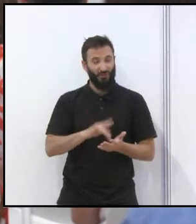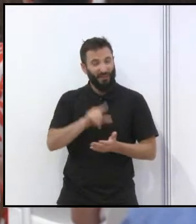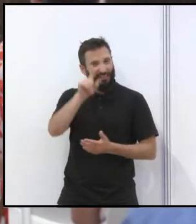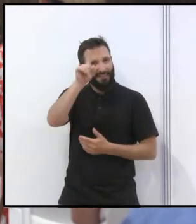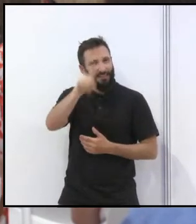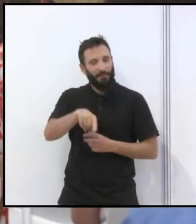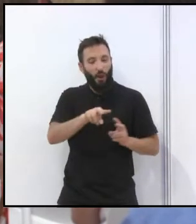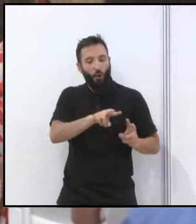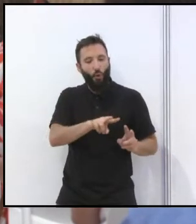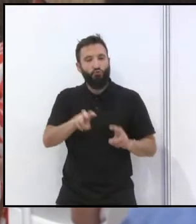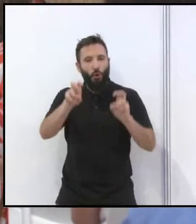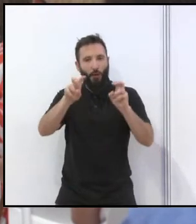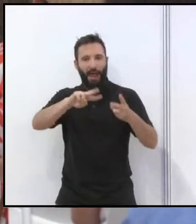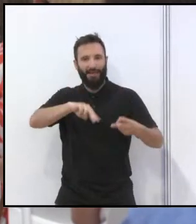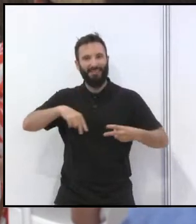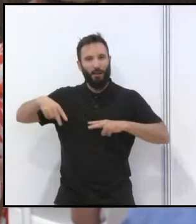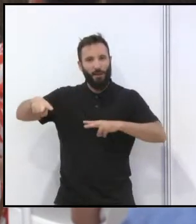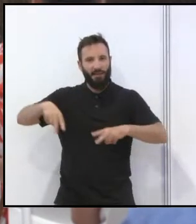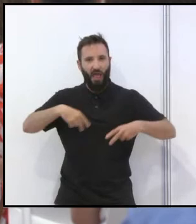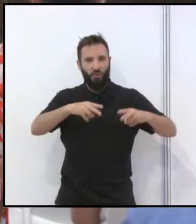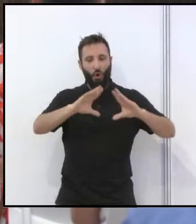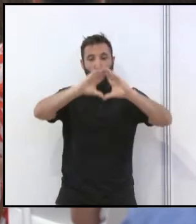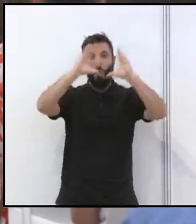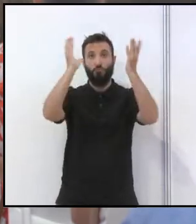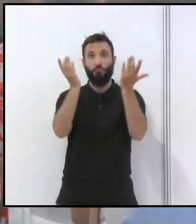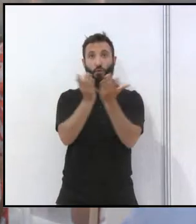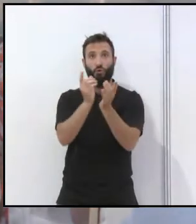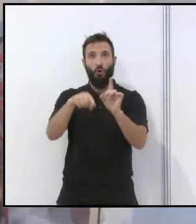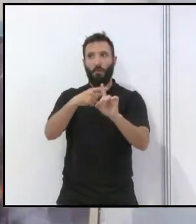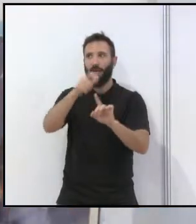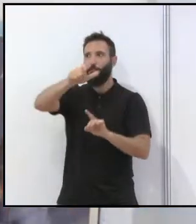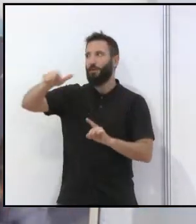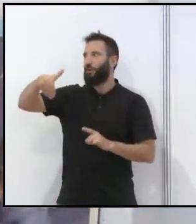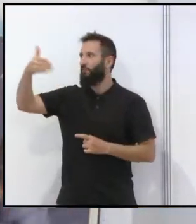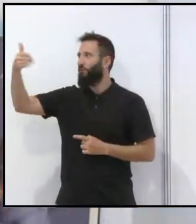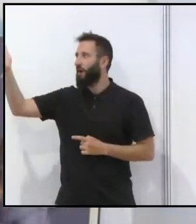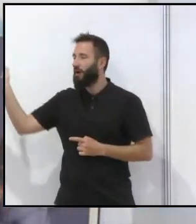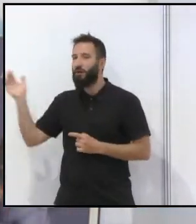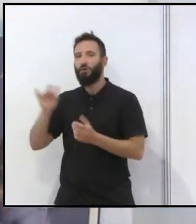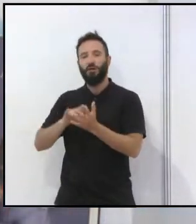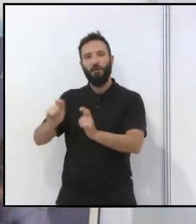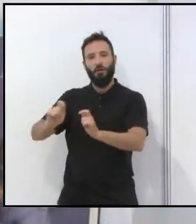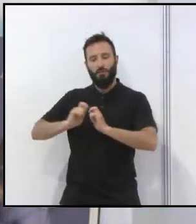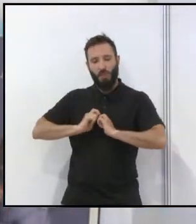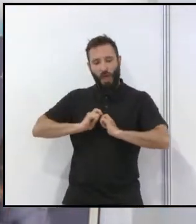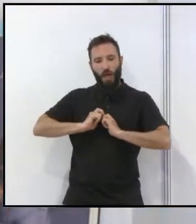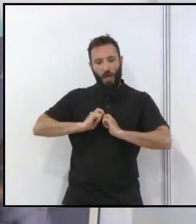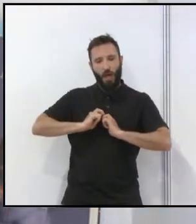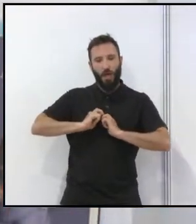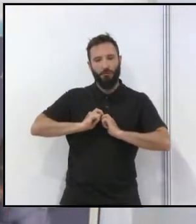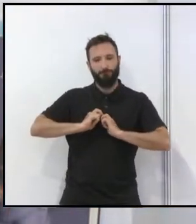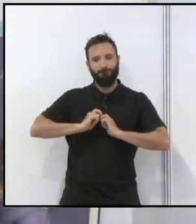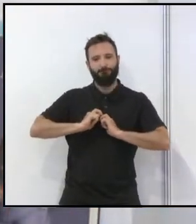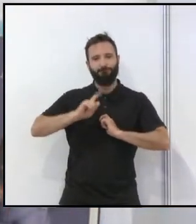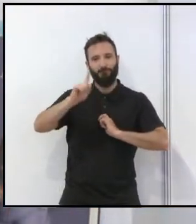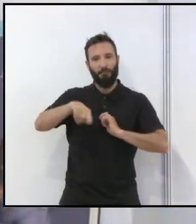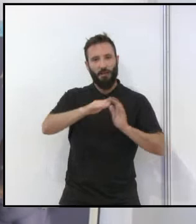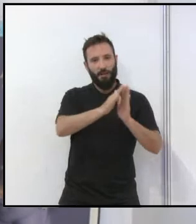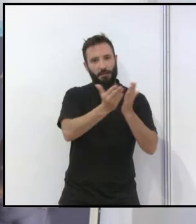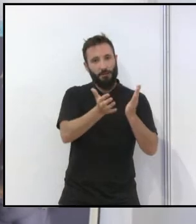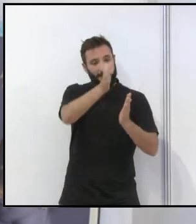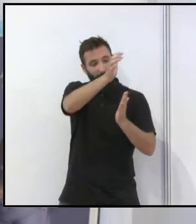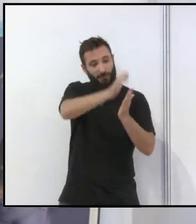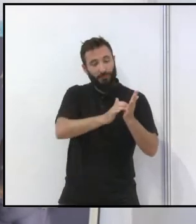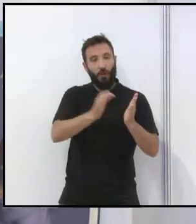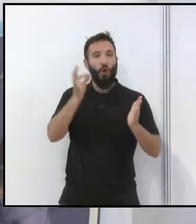nueva interpretación del mundo y de los otros que están poniendo sobre papel fundamentalmente